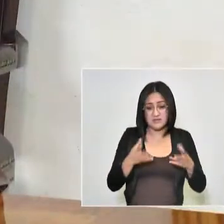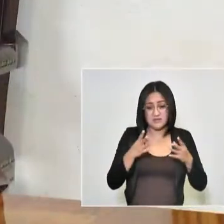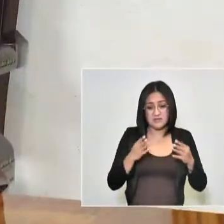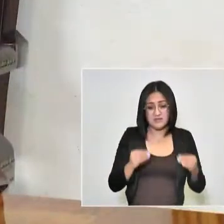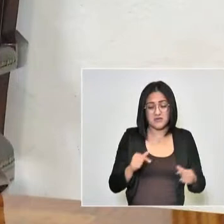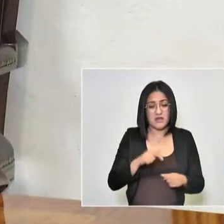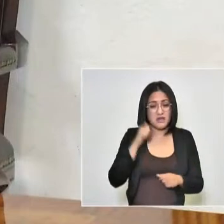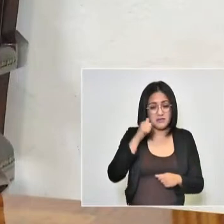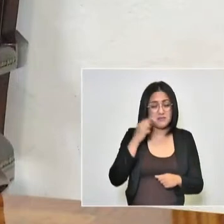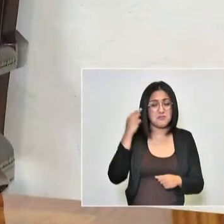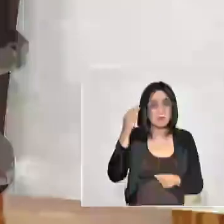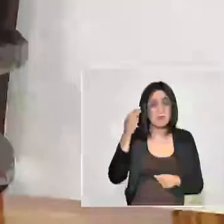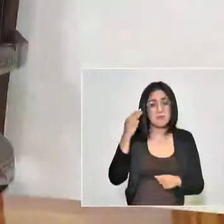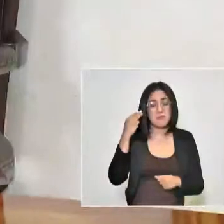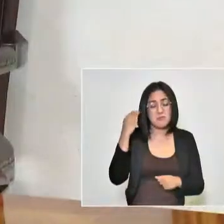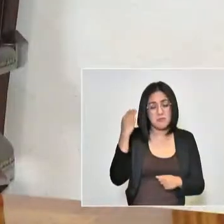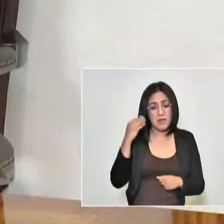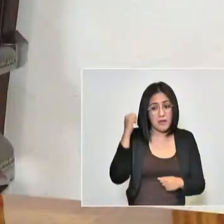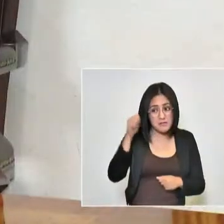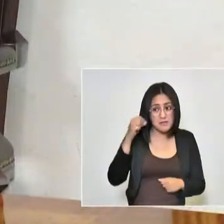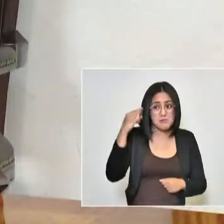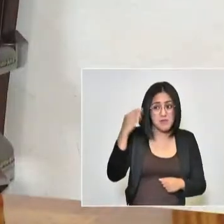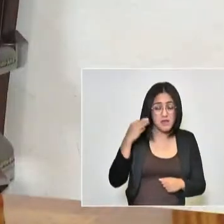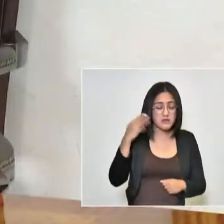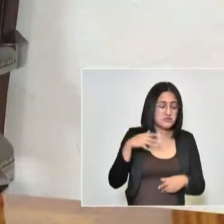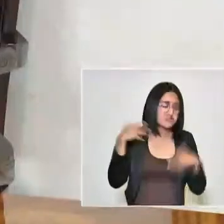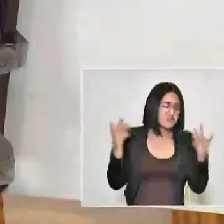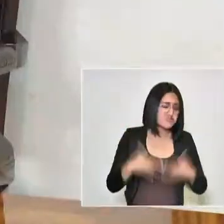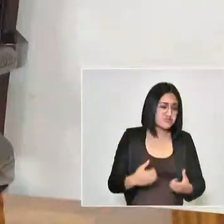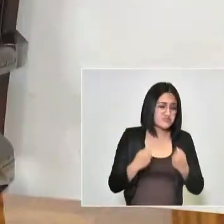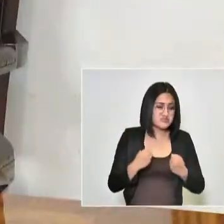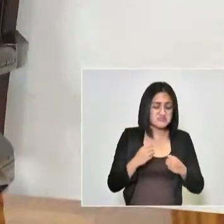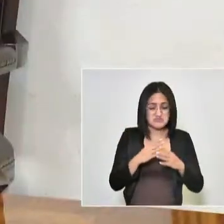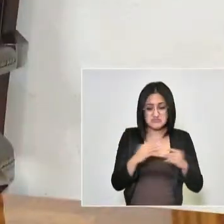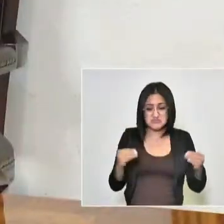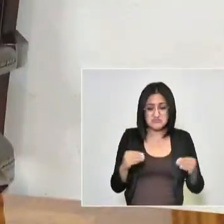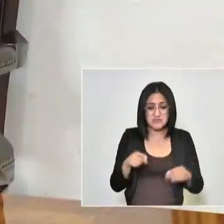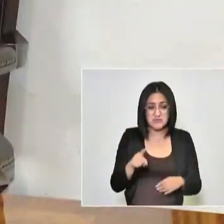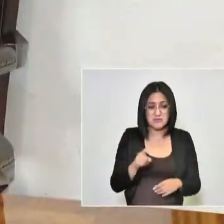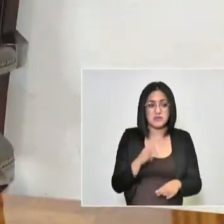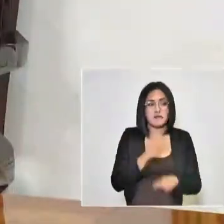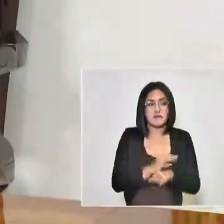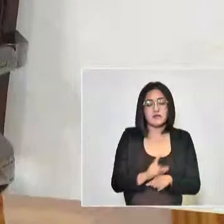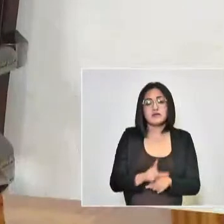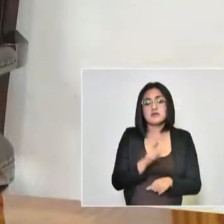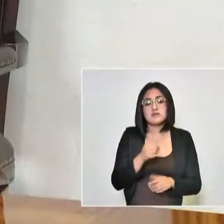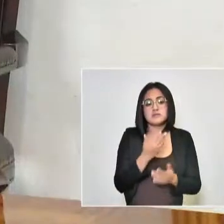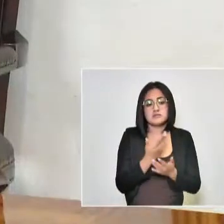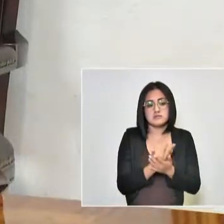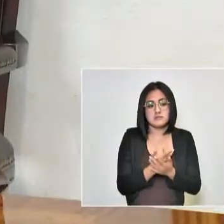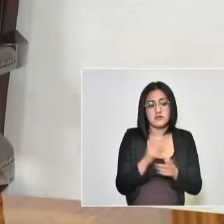sean extremadamente secos y que para junio se empiece a presentar las lluvias.